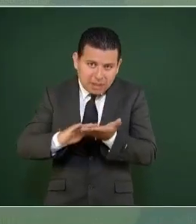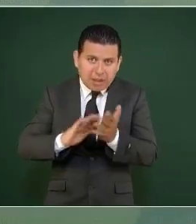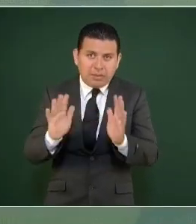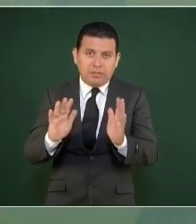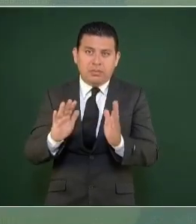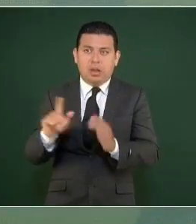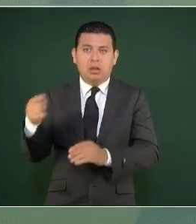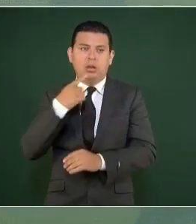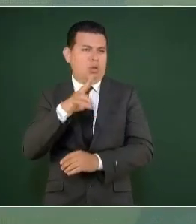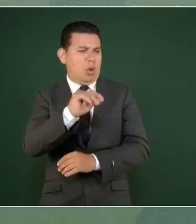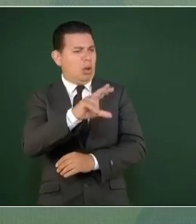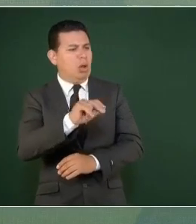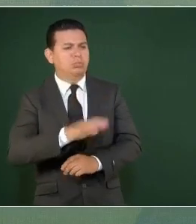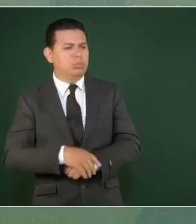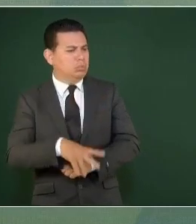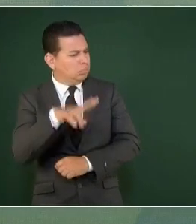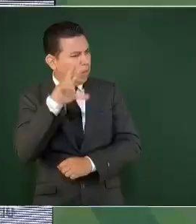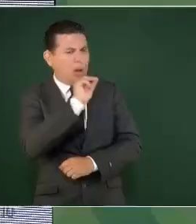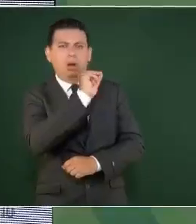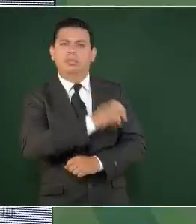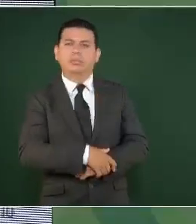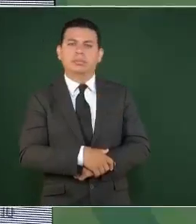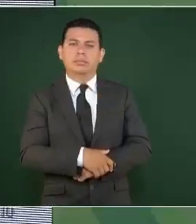que dice no,